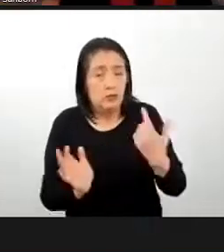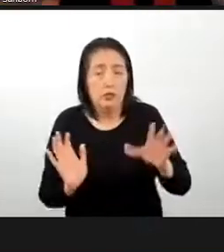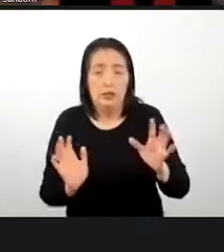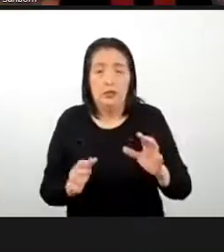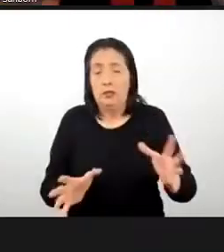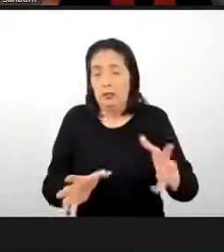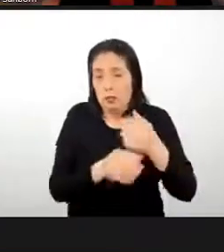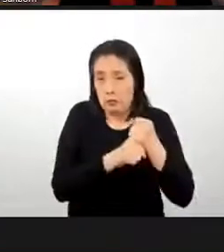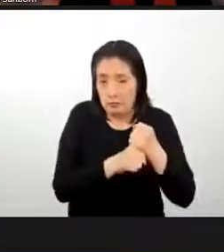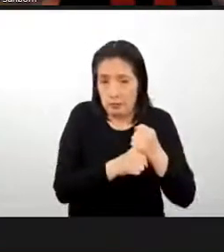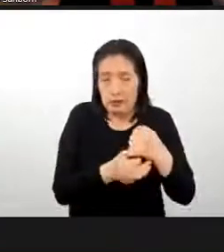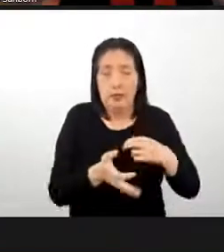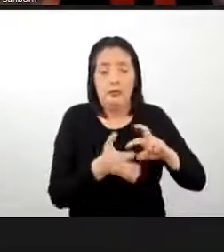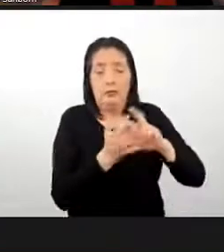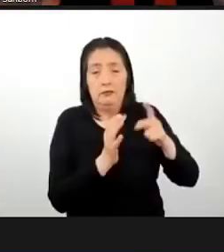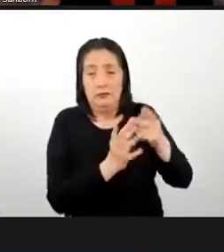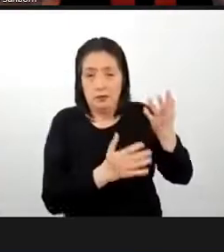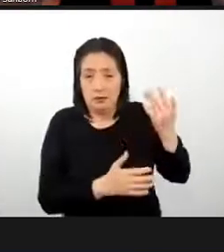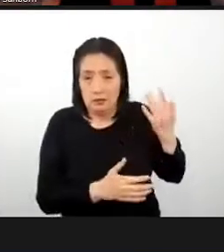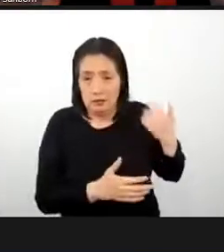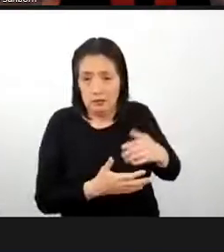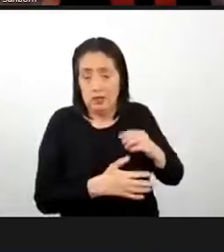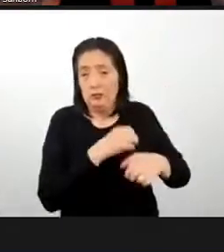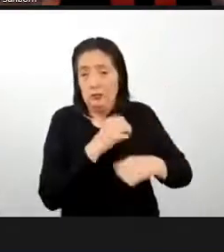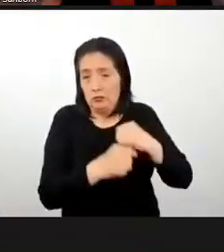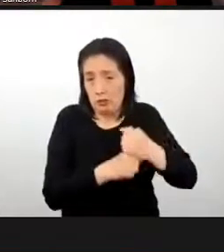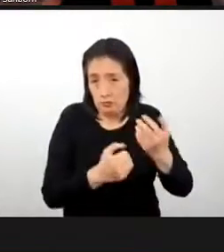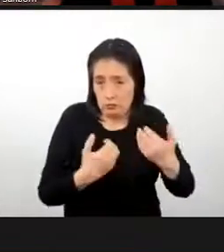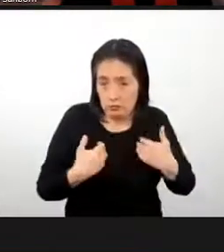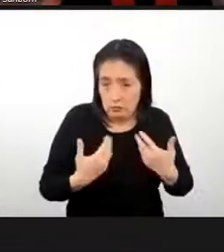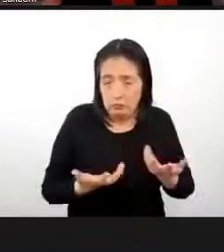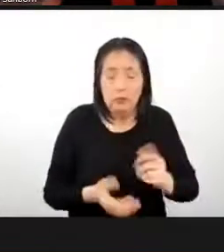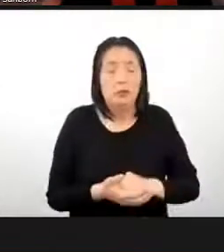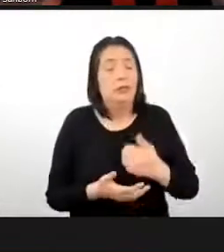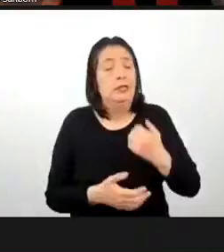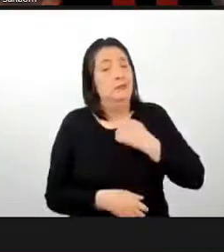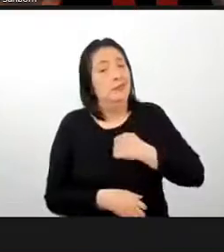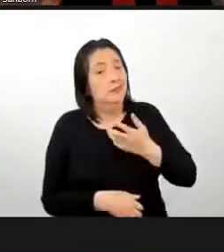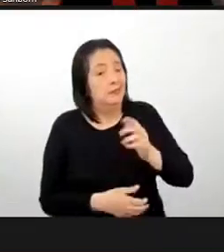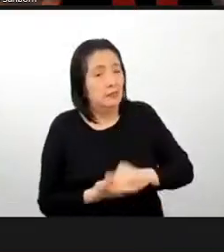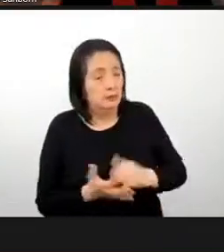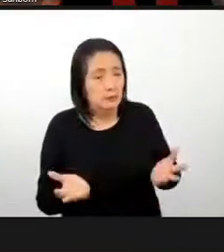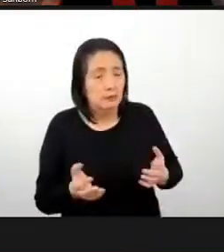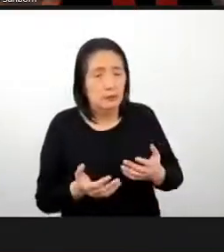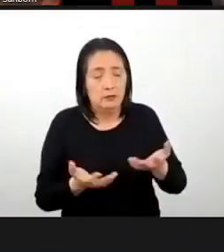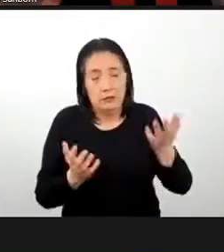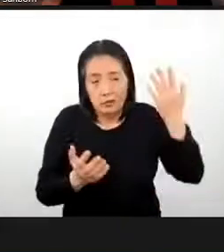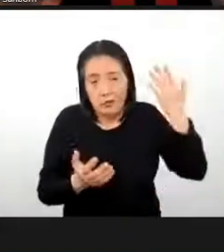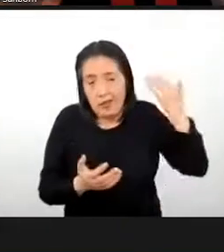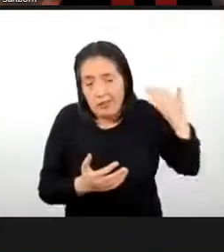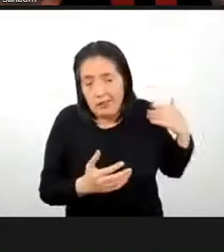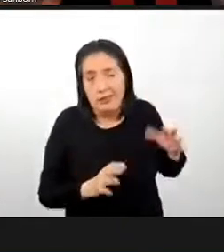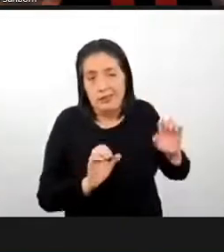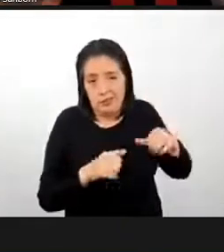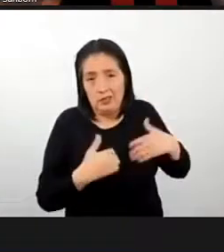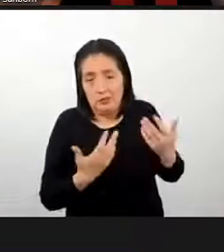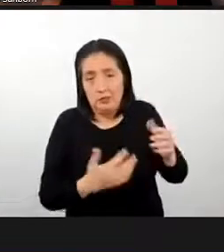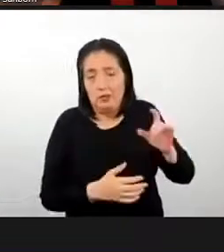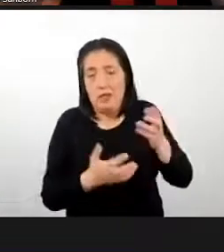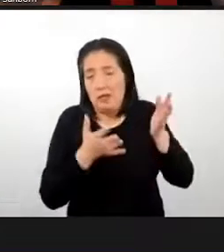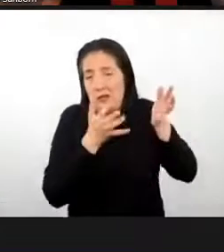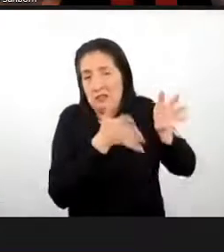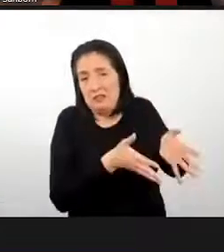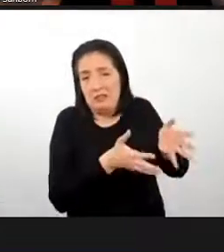concepto que estuvo de moda hace unos años, lamentablemente fue solo una moda, ahora ha quedado